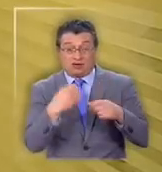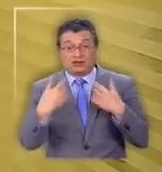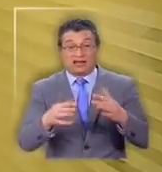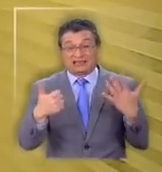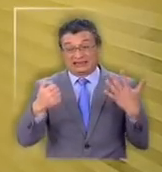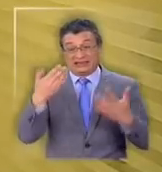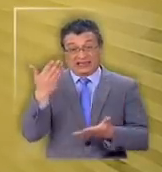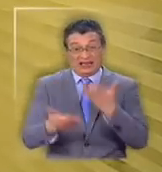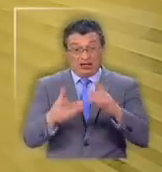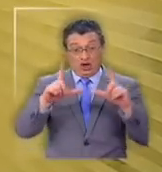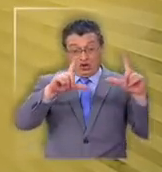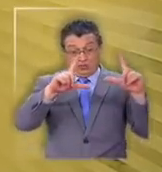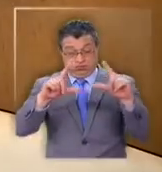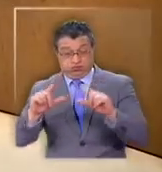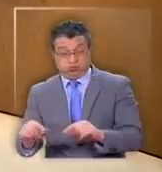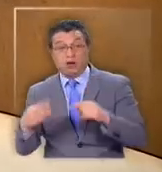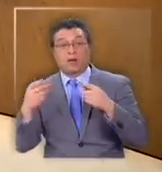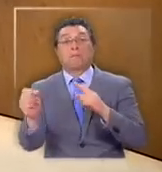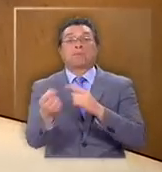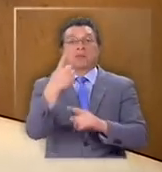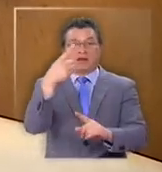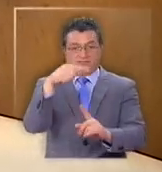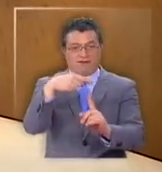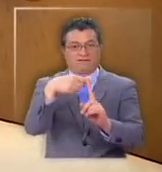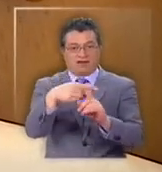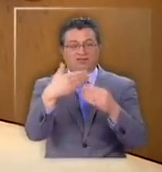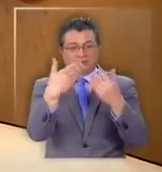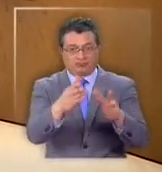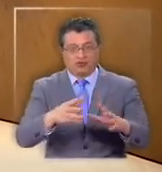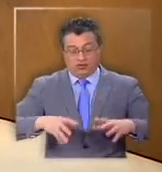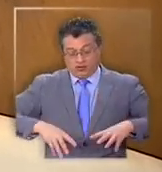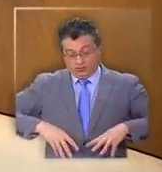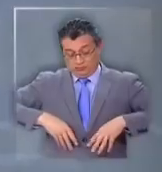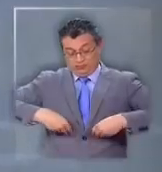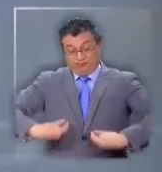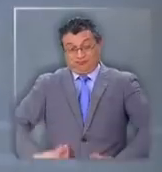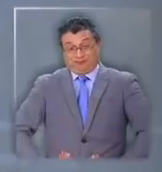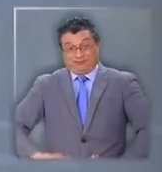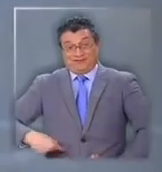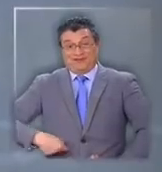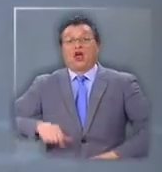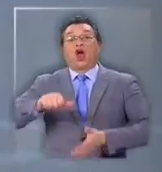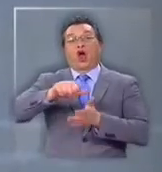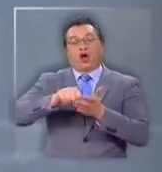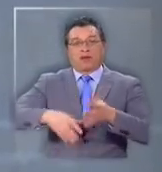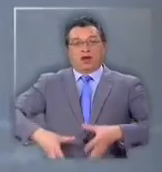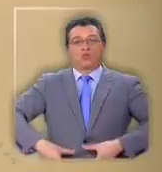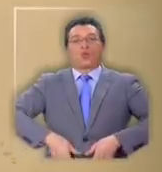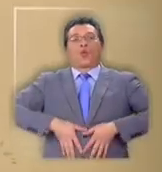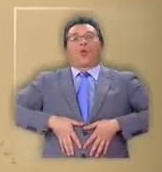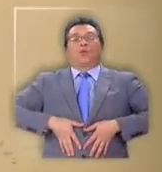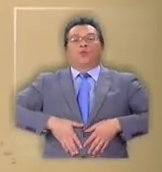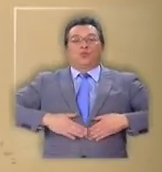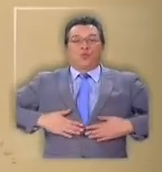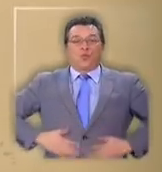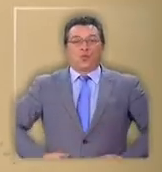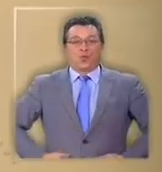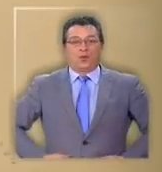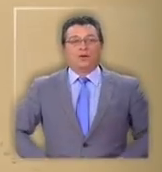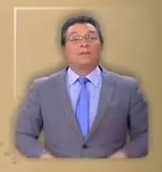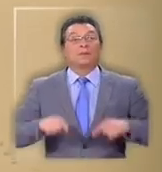kilos, es la primera mujer beneficiada con el plan de abdominoplastías gratuitas en el sistema público. Una mezcla de emociones